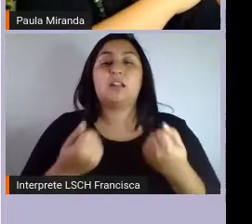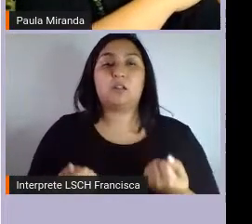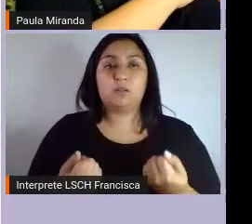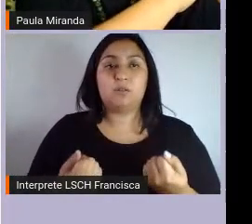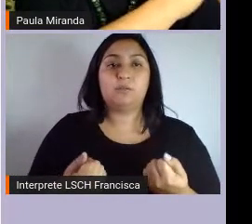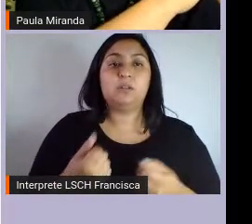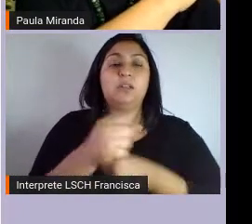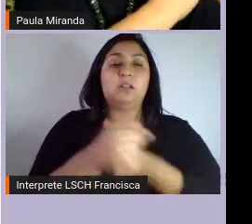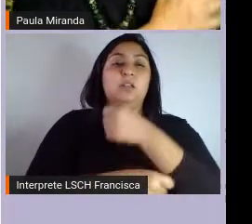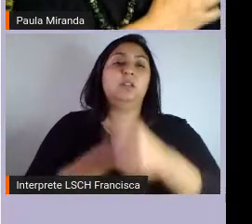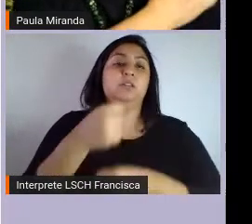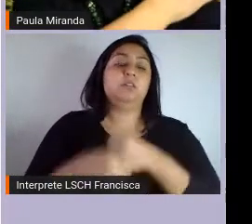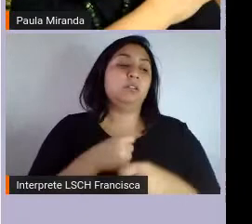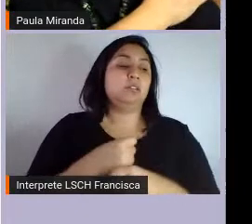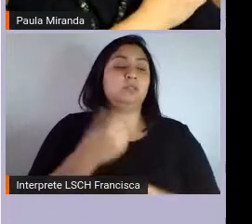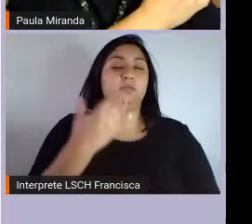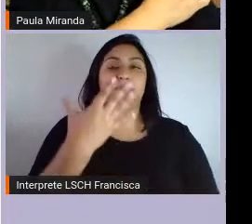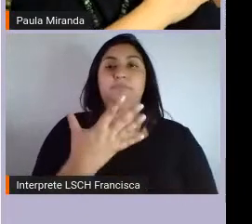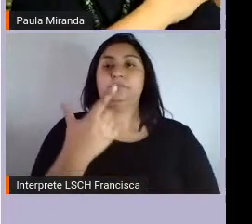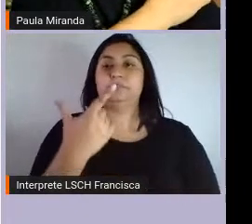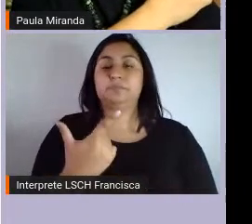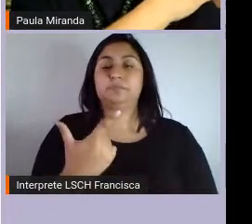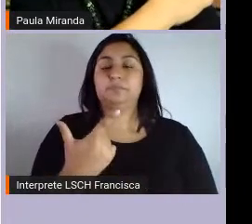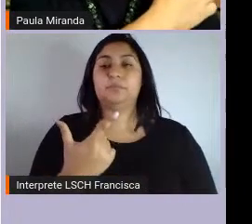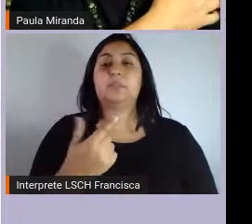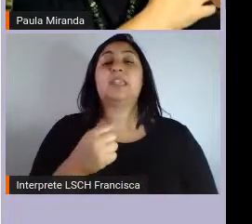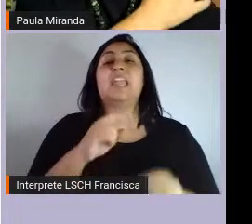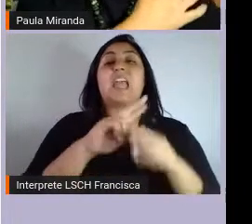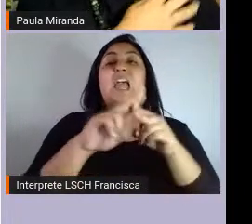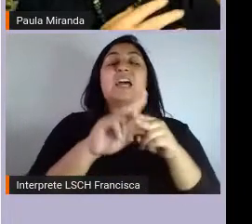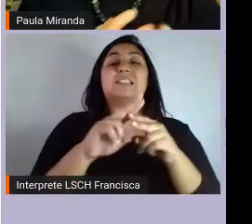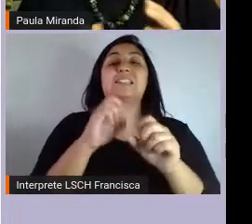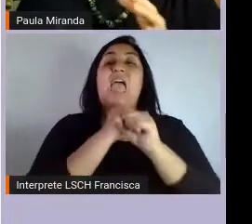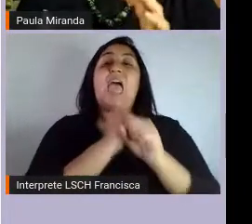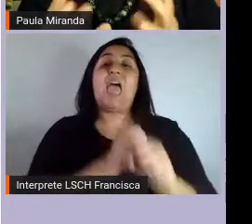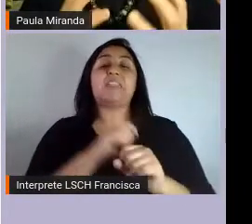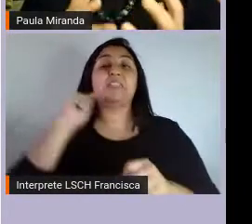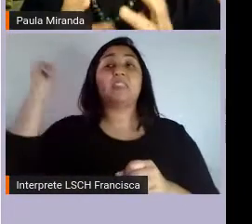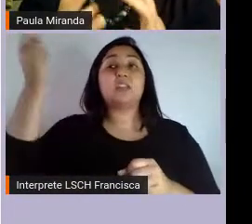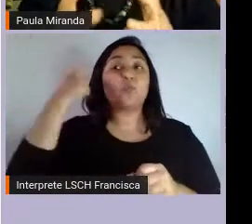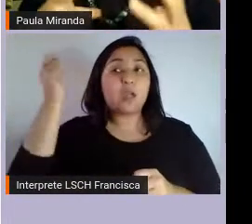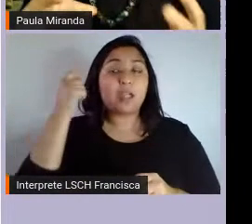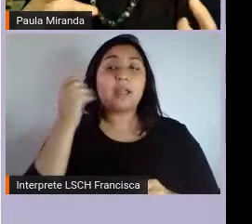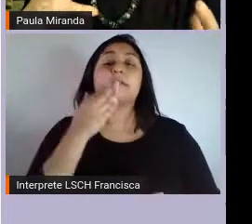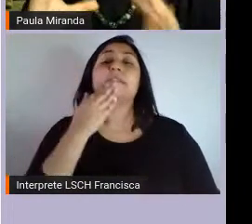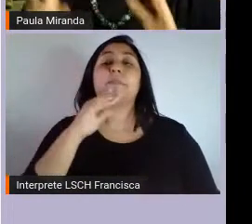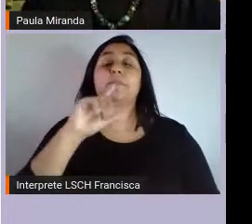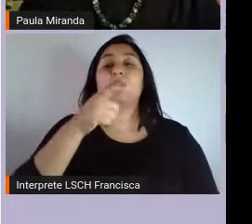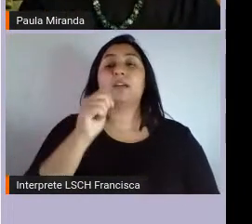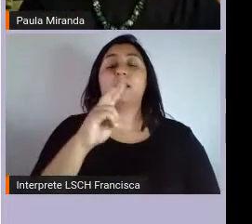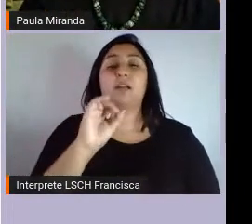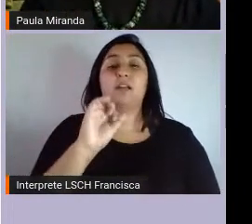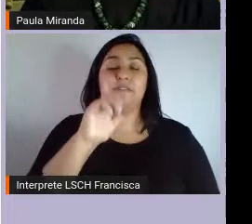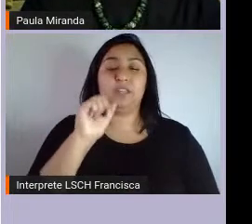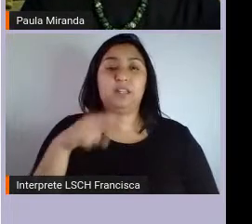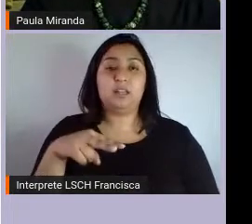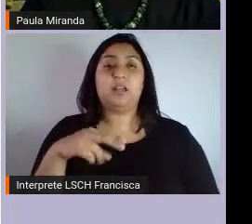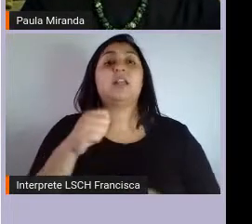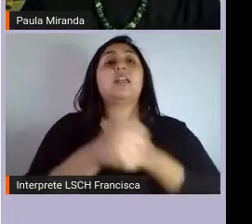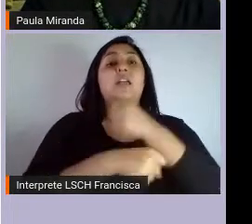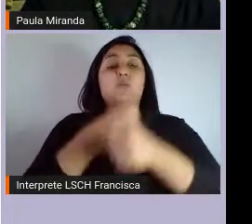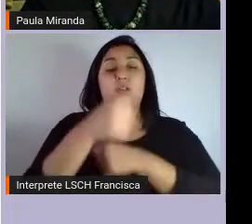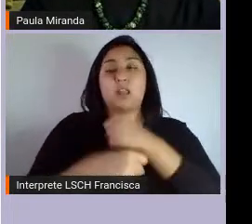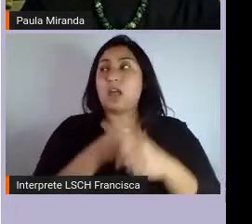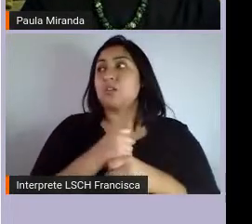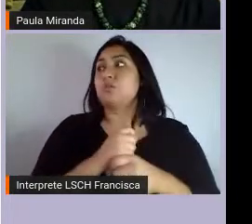57 compone las anticuecas, compone el gavilán. Entonces, es un año donde ella está convirtiéndose en